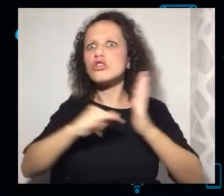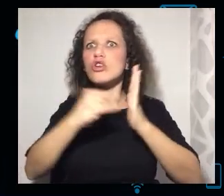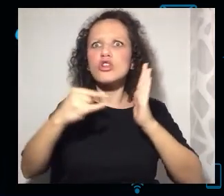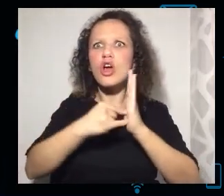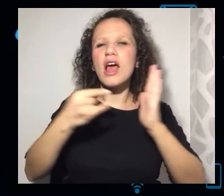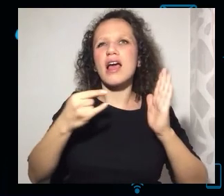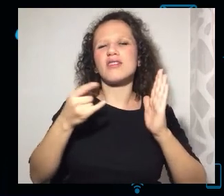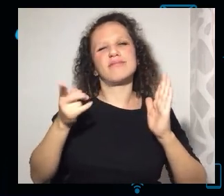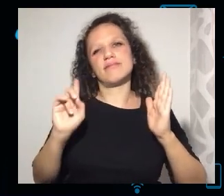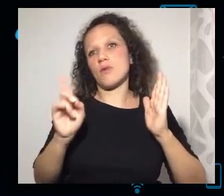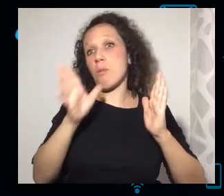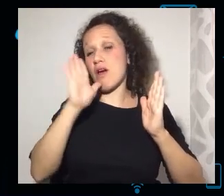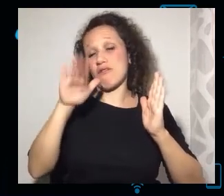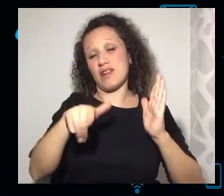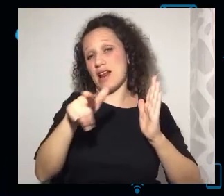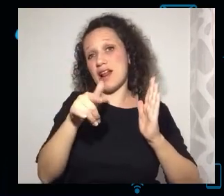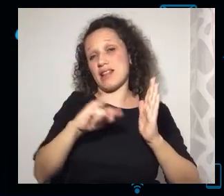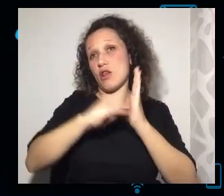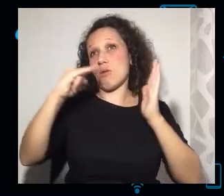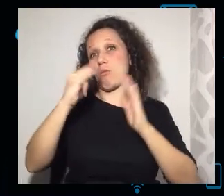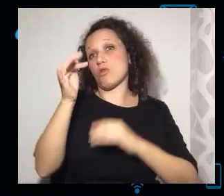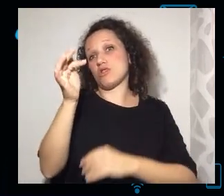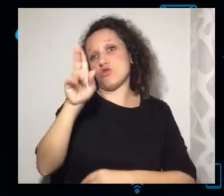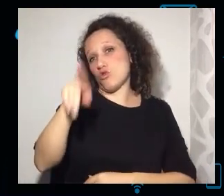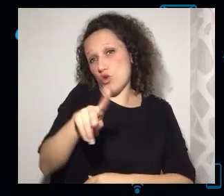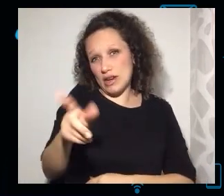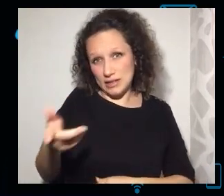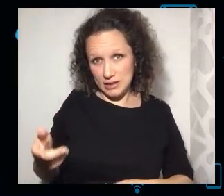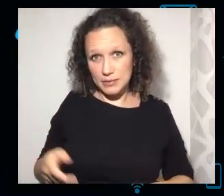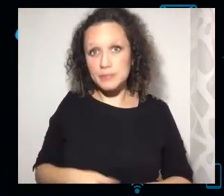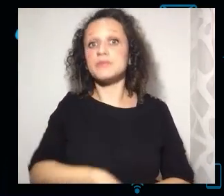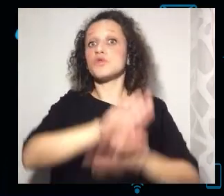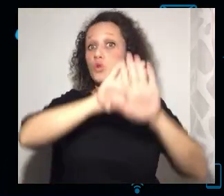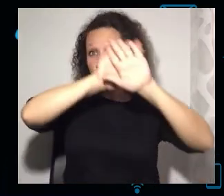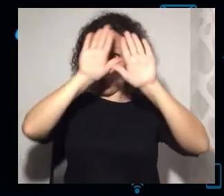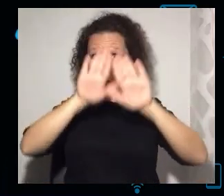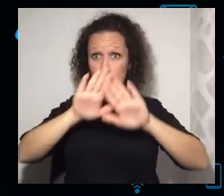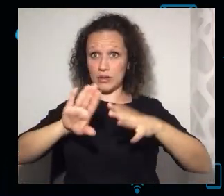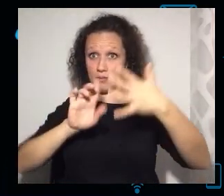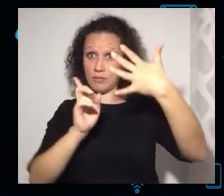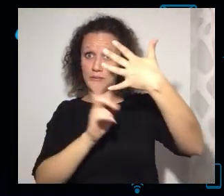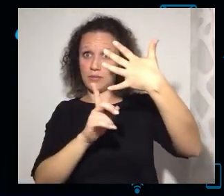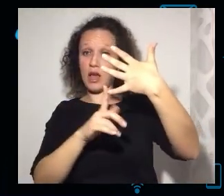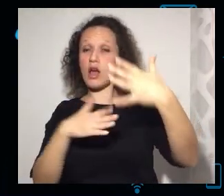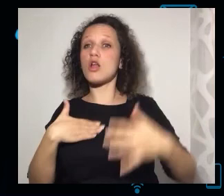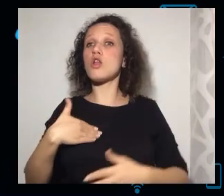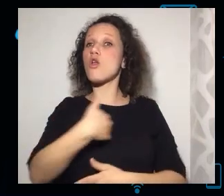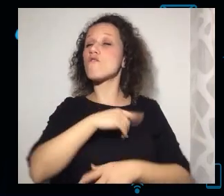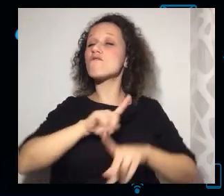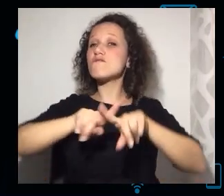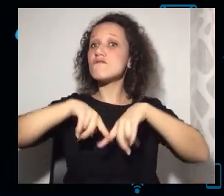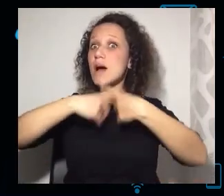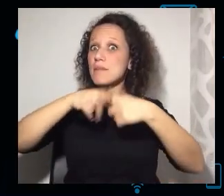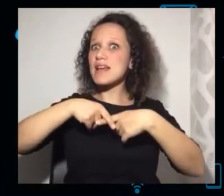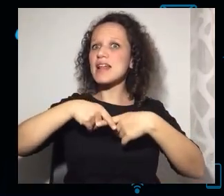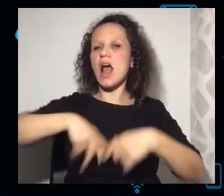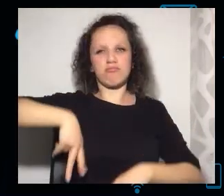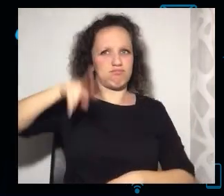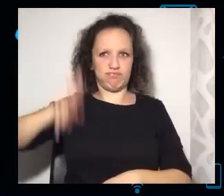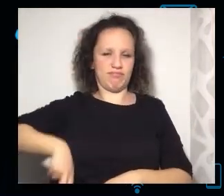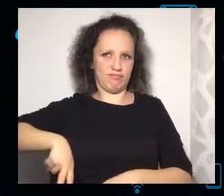y por último pensaba no y esto me parece que en esto el papel de la familia así que si os habéis éste es el papel de la familia